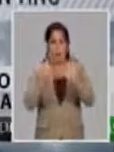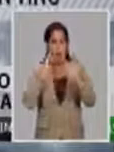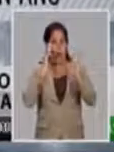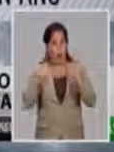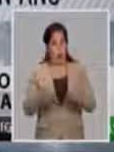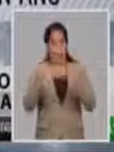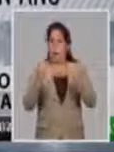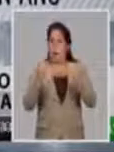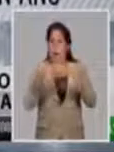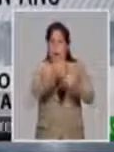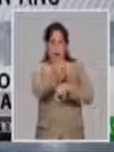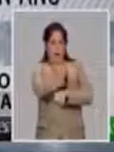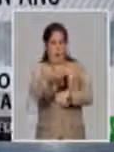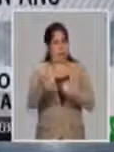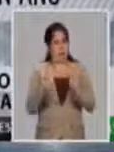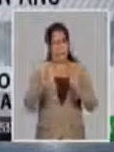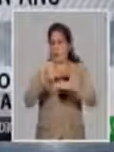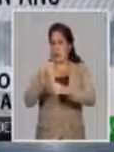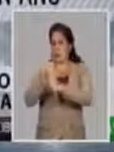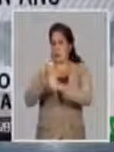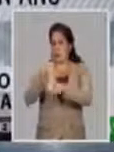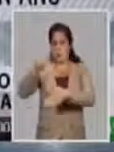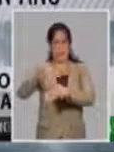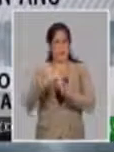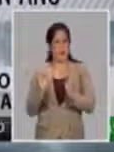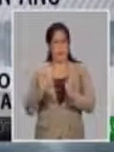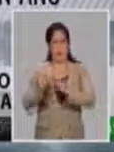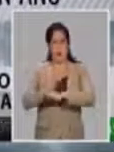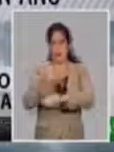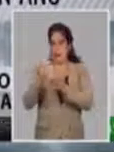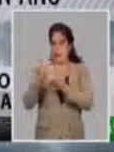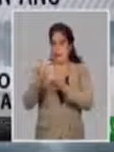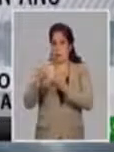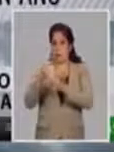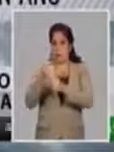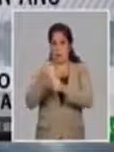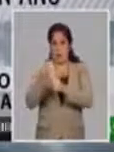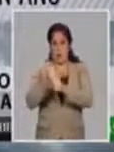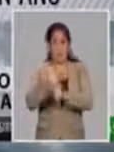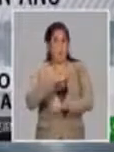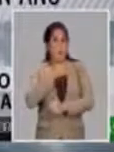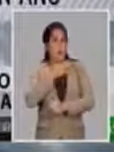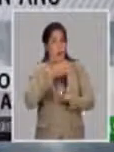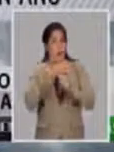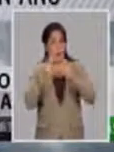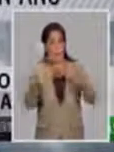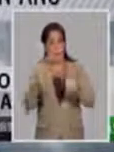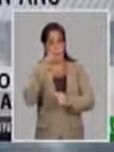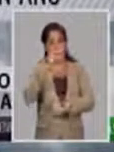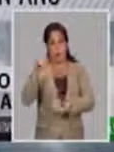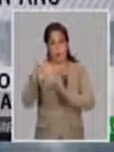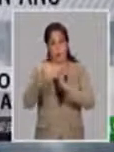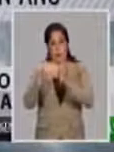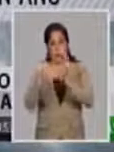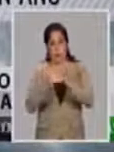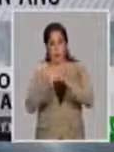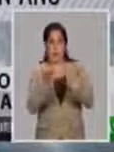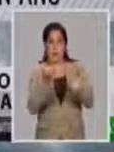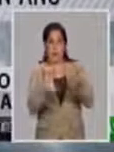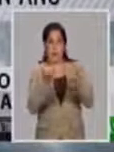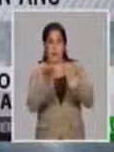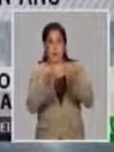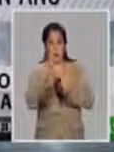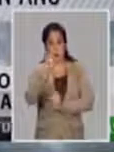informe anual sobre el aumento de la desigualdad y el desempleo en América Latina. El número de personas pobres aumentó en 22 millones